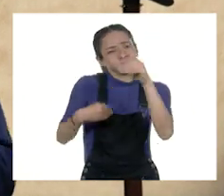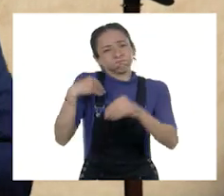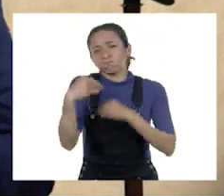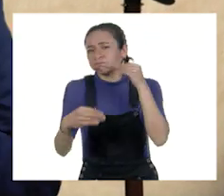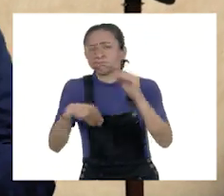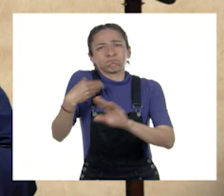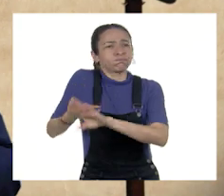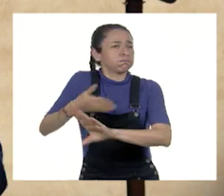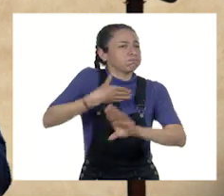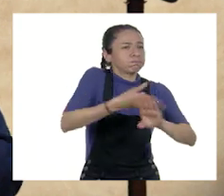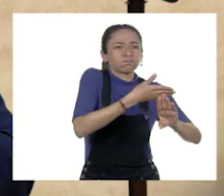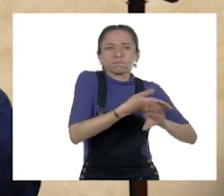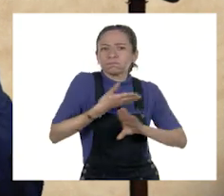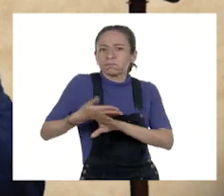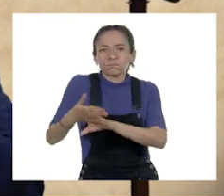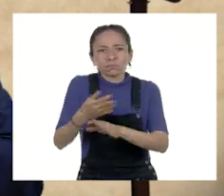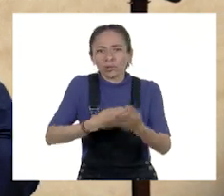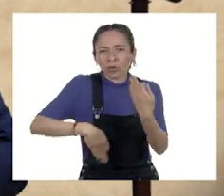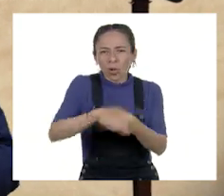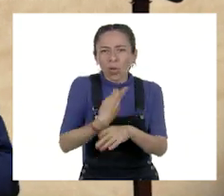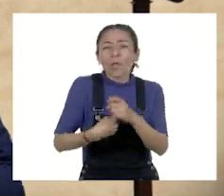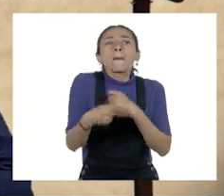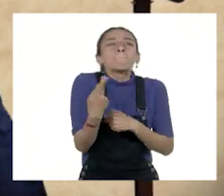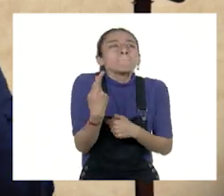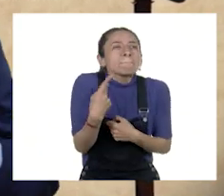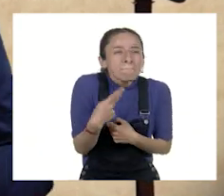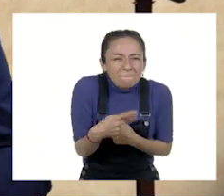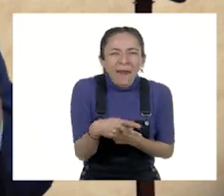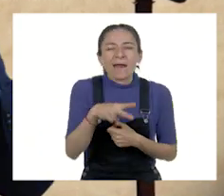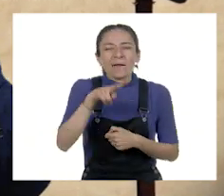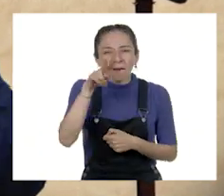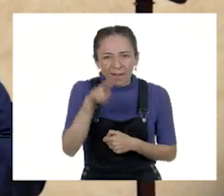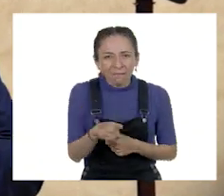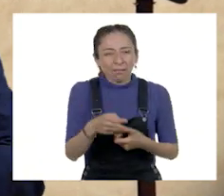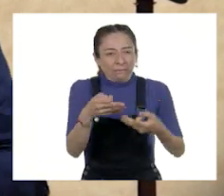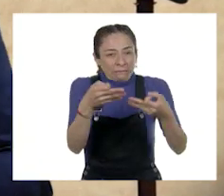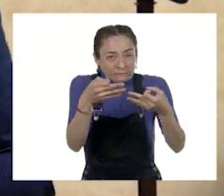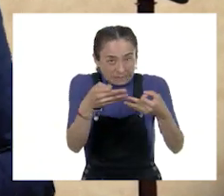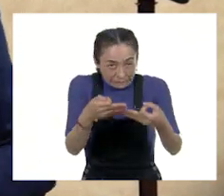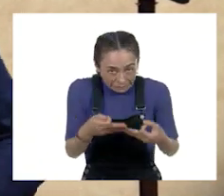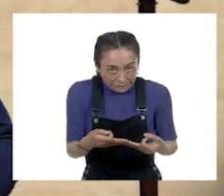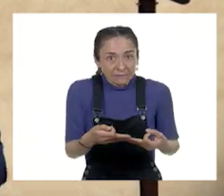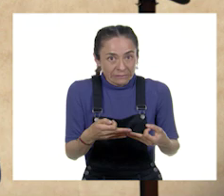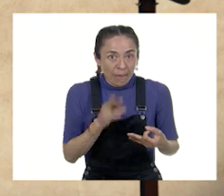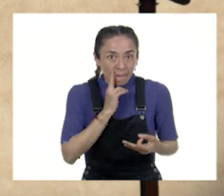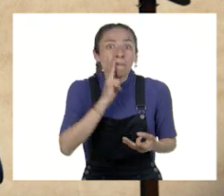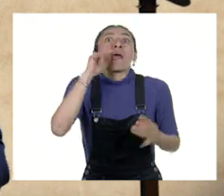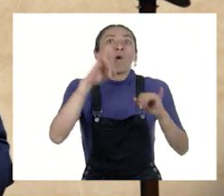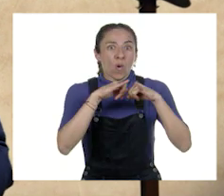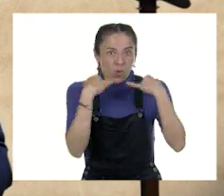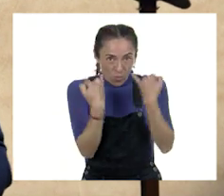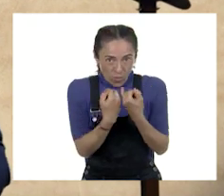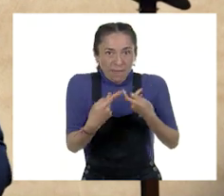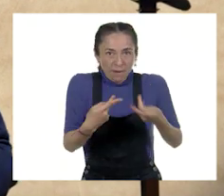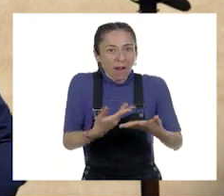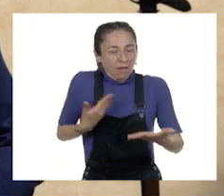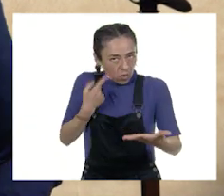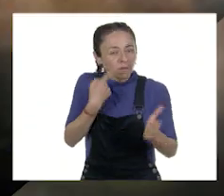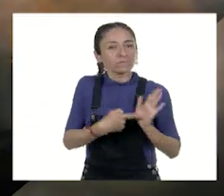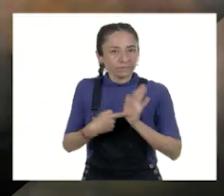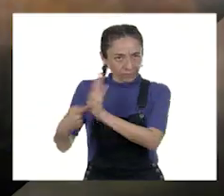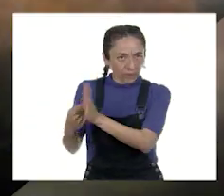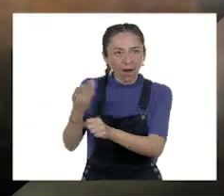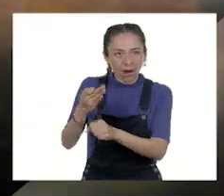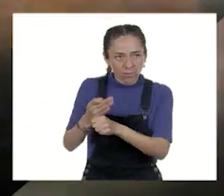más floridas, las más con personalidad fueron las que veremos a continuación. Comencemos con Carlos